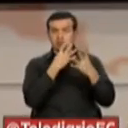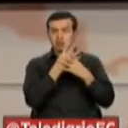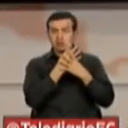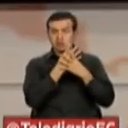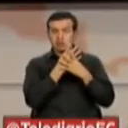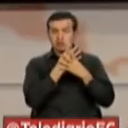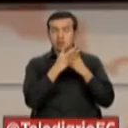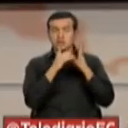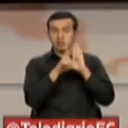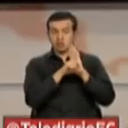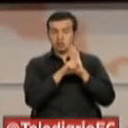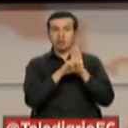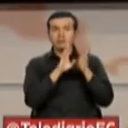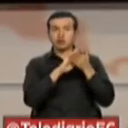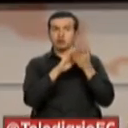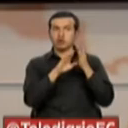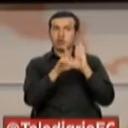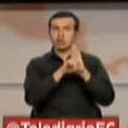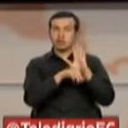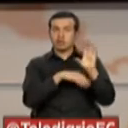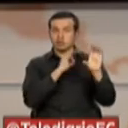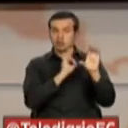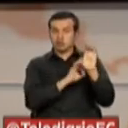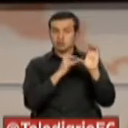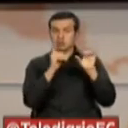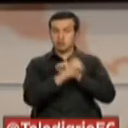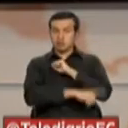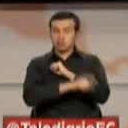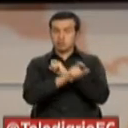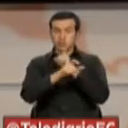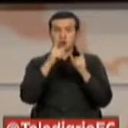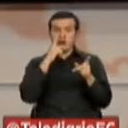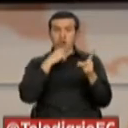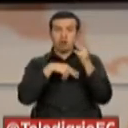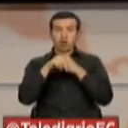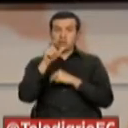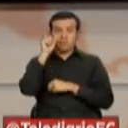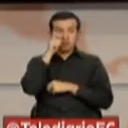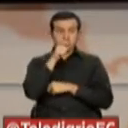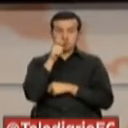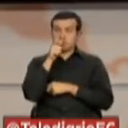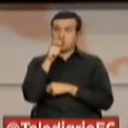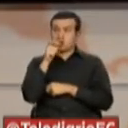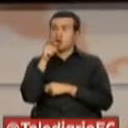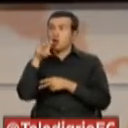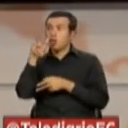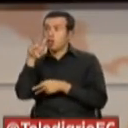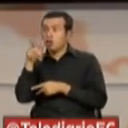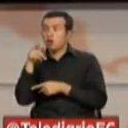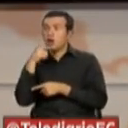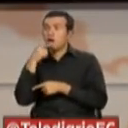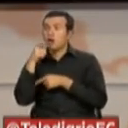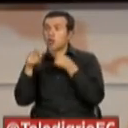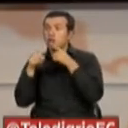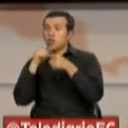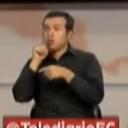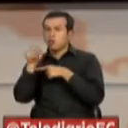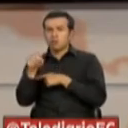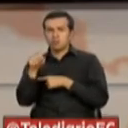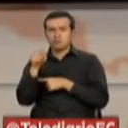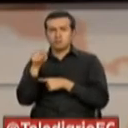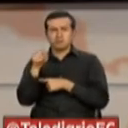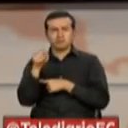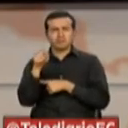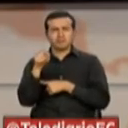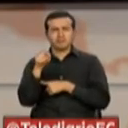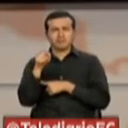de Participación Ciudadana y Control Social que dice que se sanciona por injuria al veedor. Tema que verdaderamente es un absurdo,